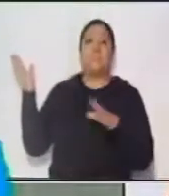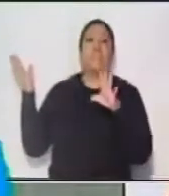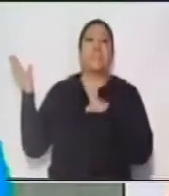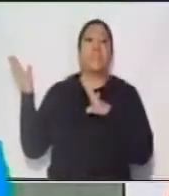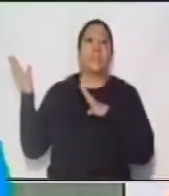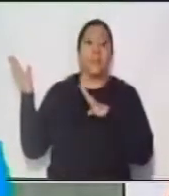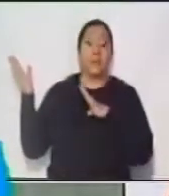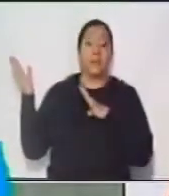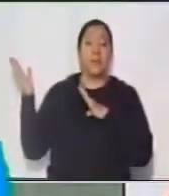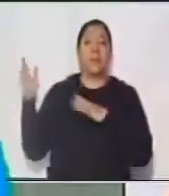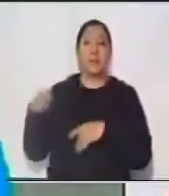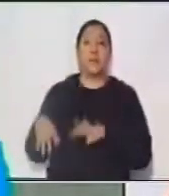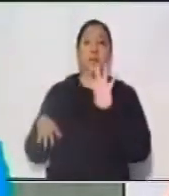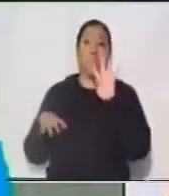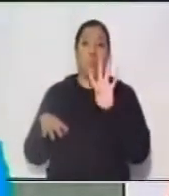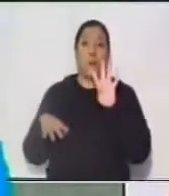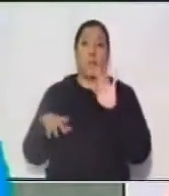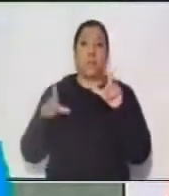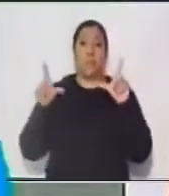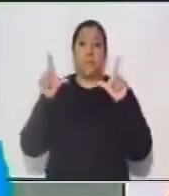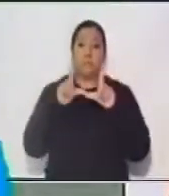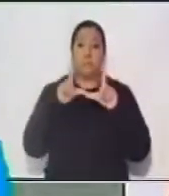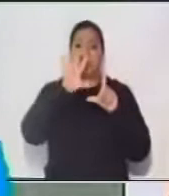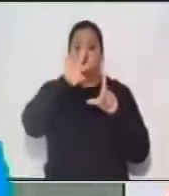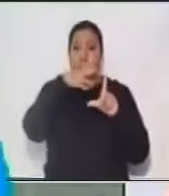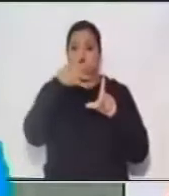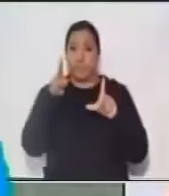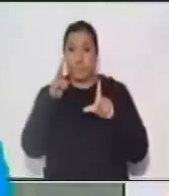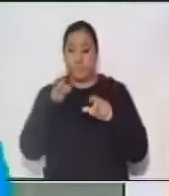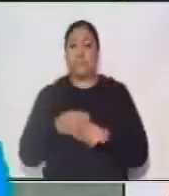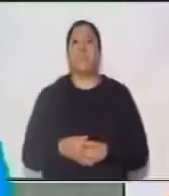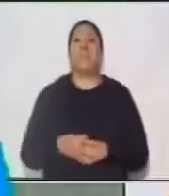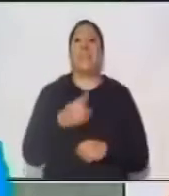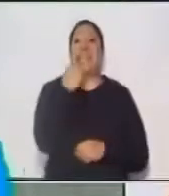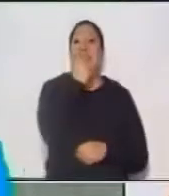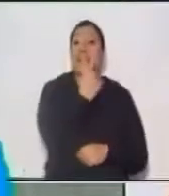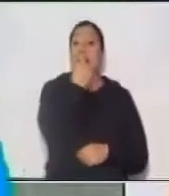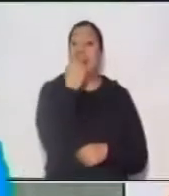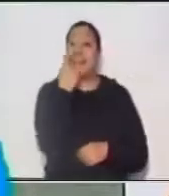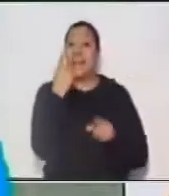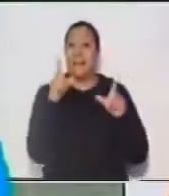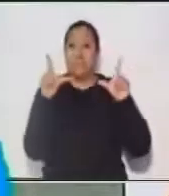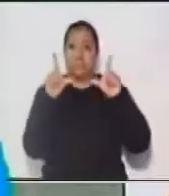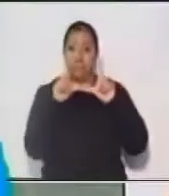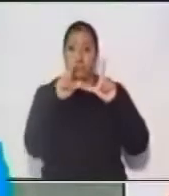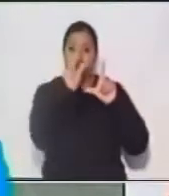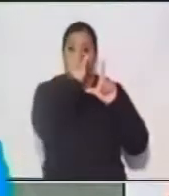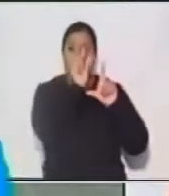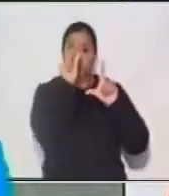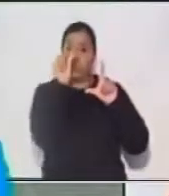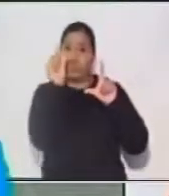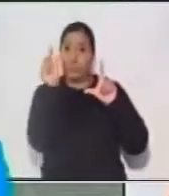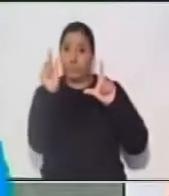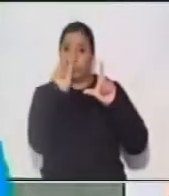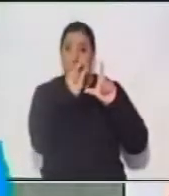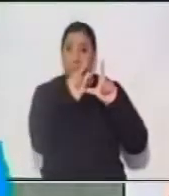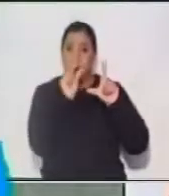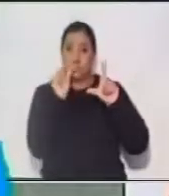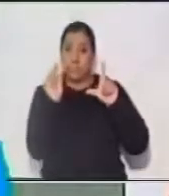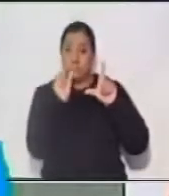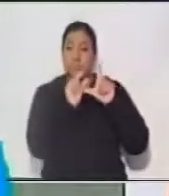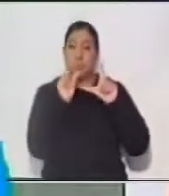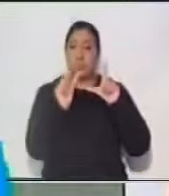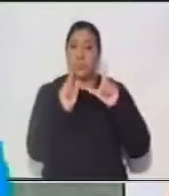4 cuadritos, entonces podemos decir que cada cuadrito es 1 centímetro. Y